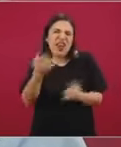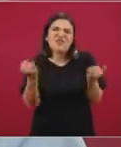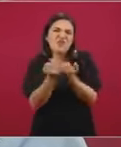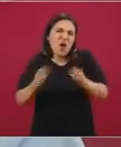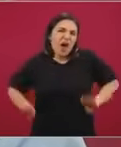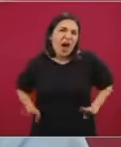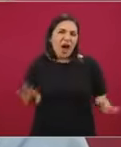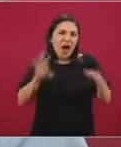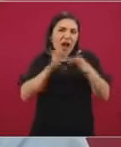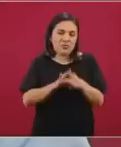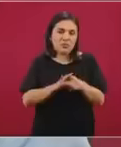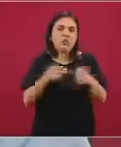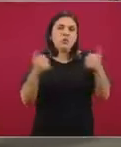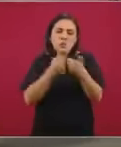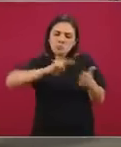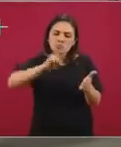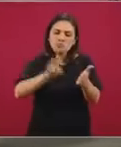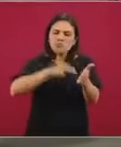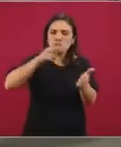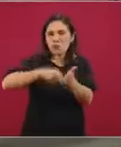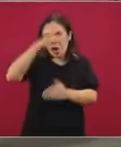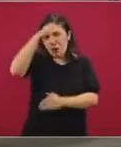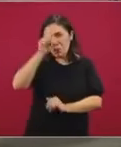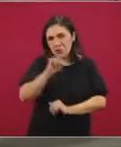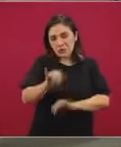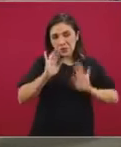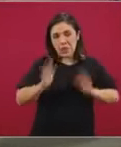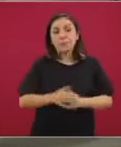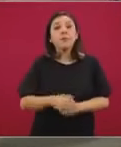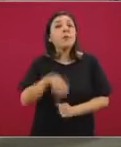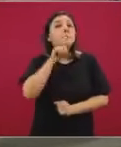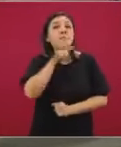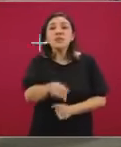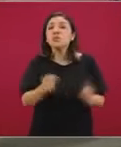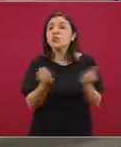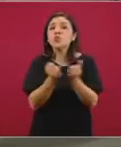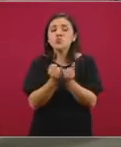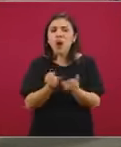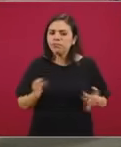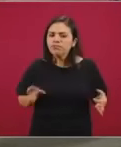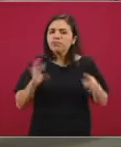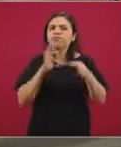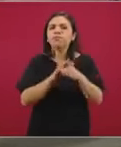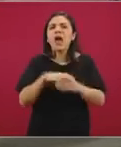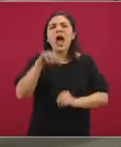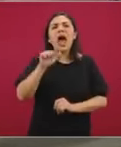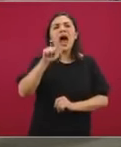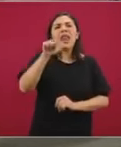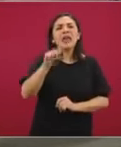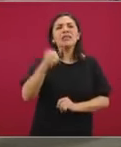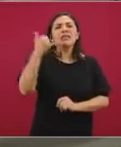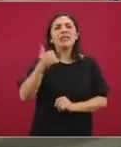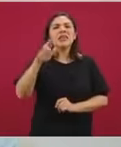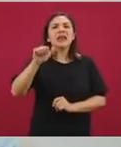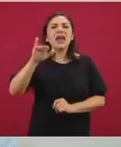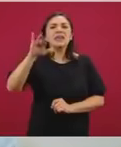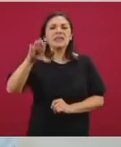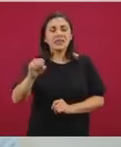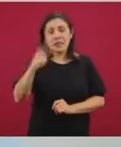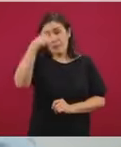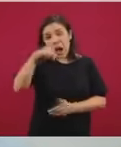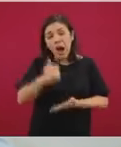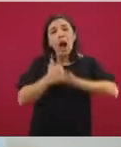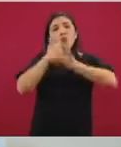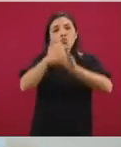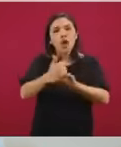Industria Editorial, el sector infantil y juvenil. Y lo mismo se sumó con nosotros Alas y Raíces para